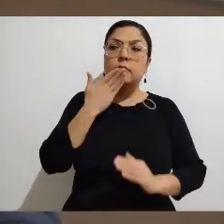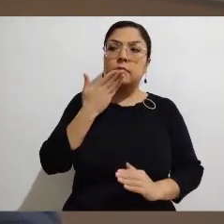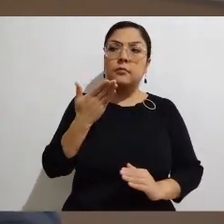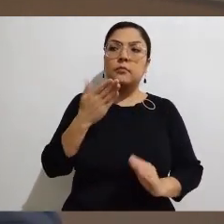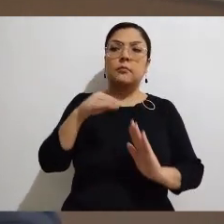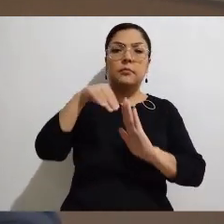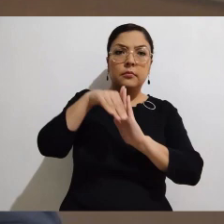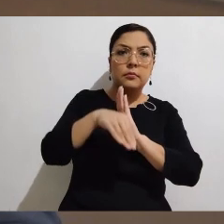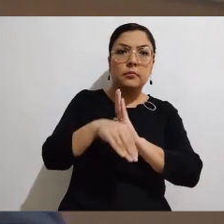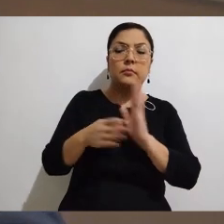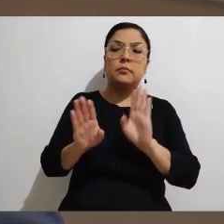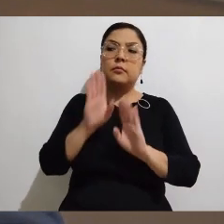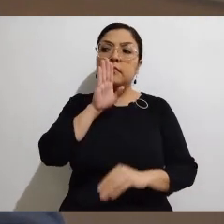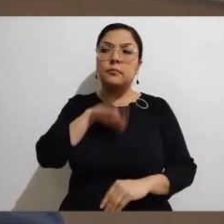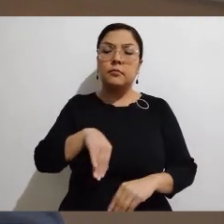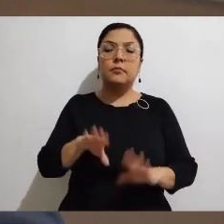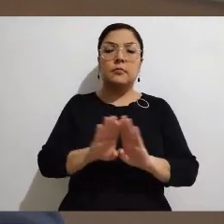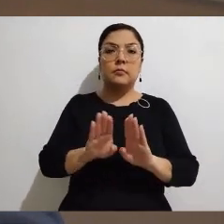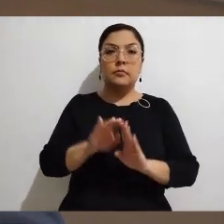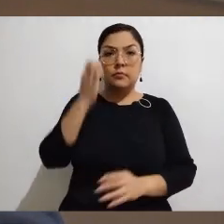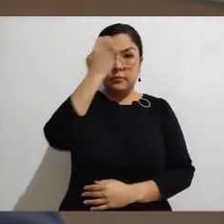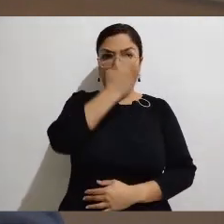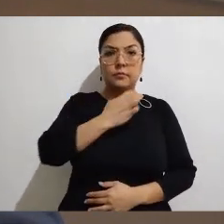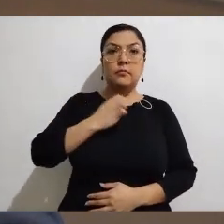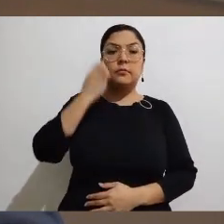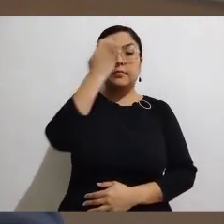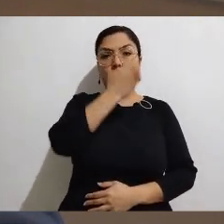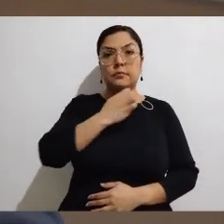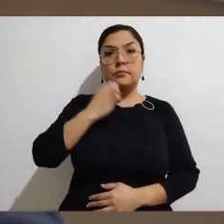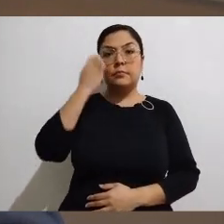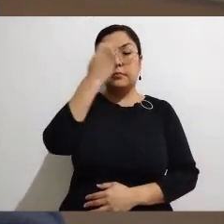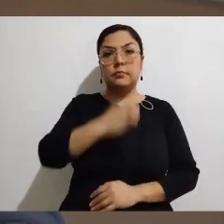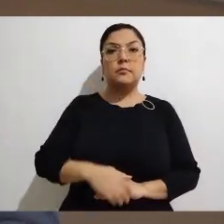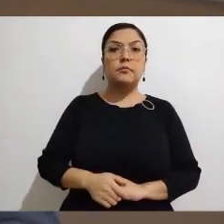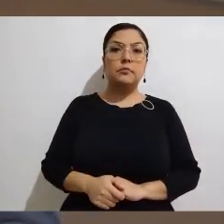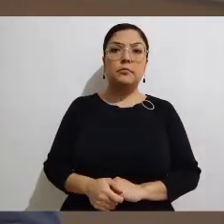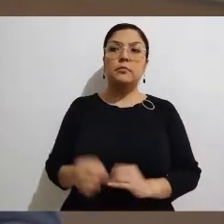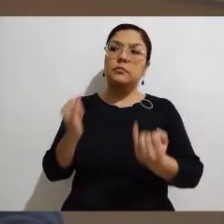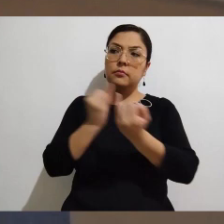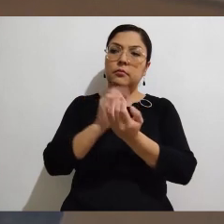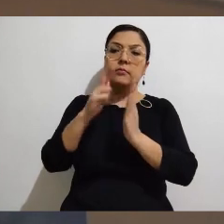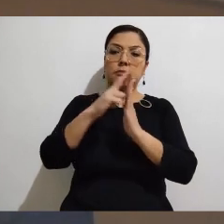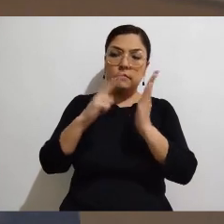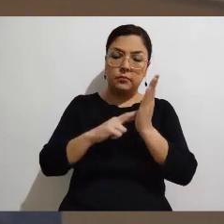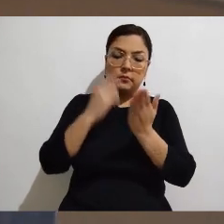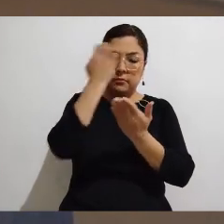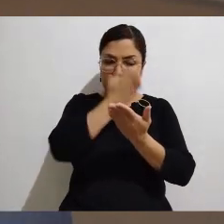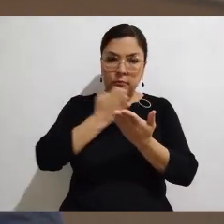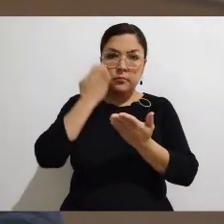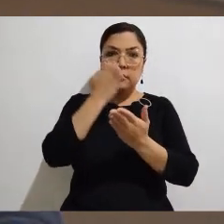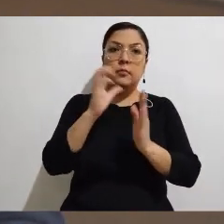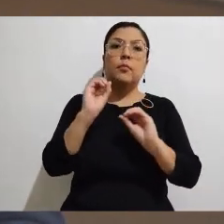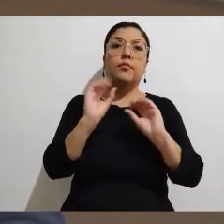ir viendo qué es lo que pasa, si los manuales de organización y el calendario